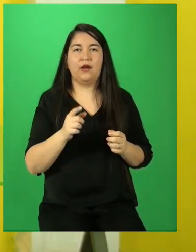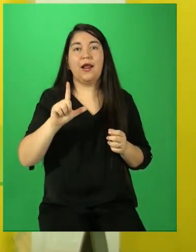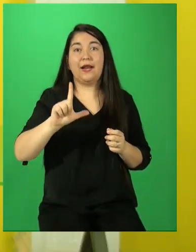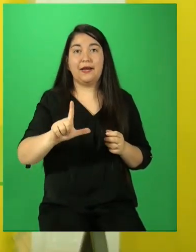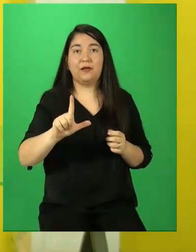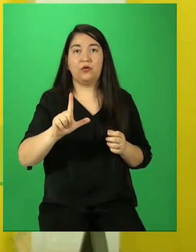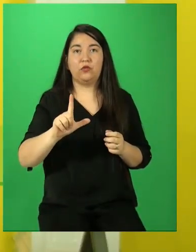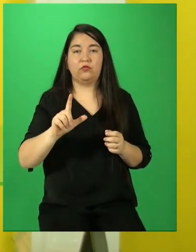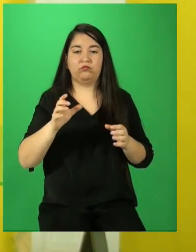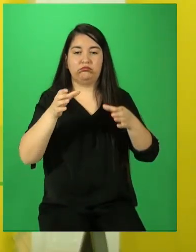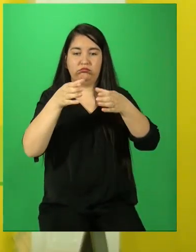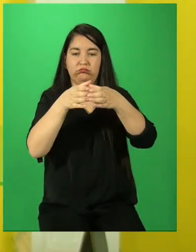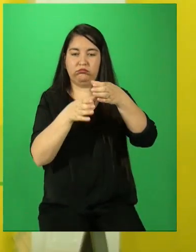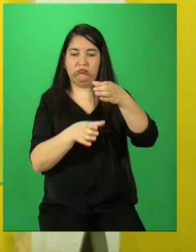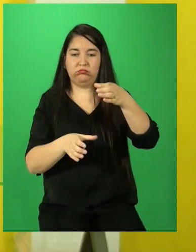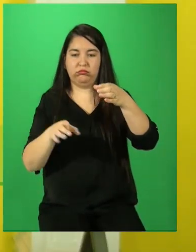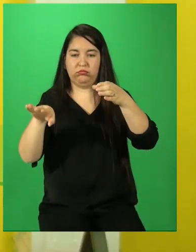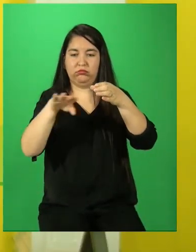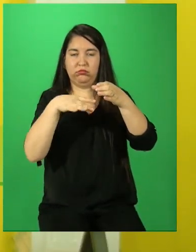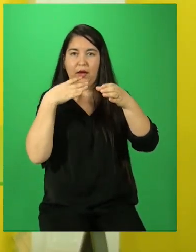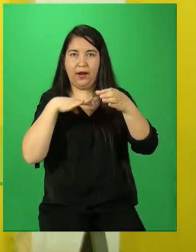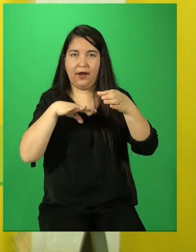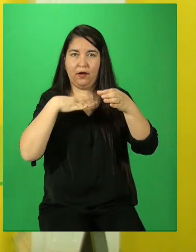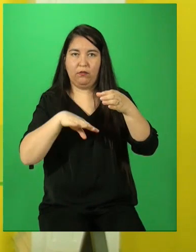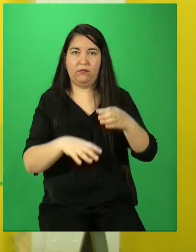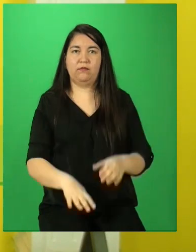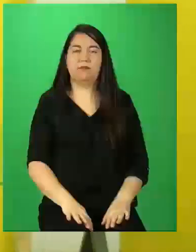solución. Vamos a ver